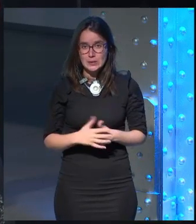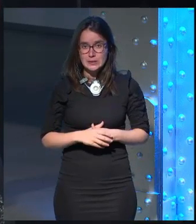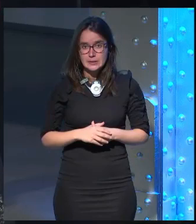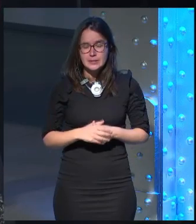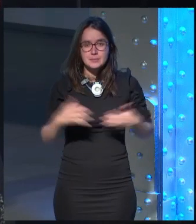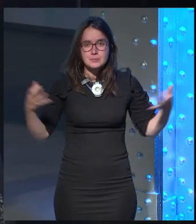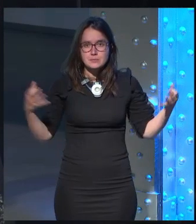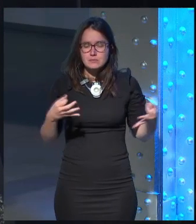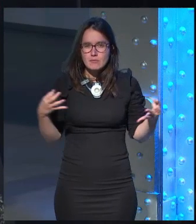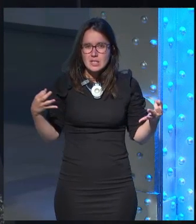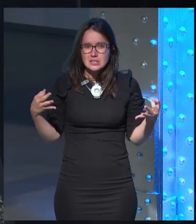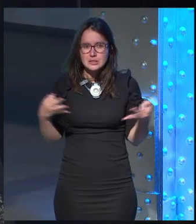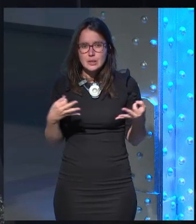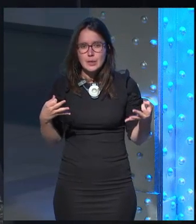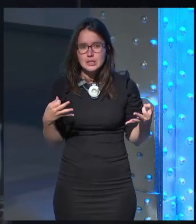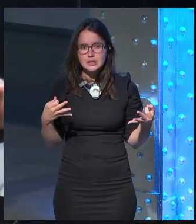Tenemos que